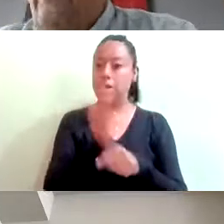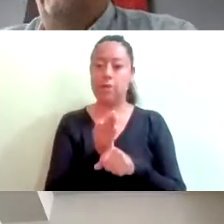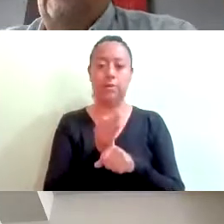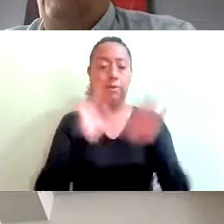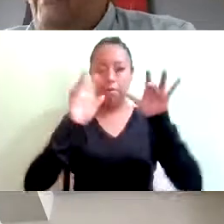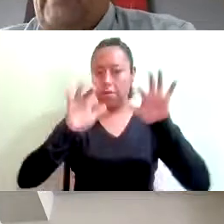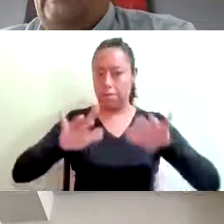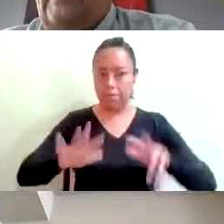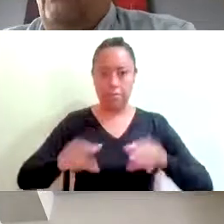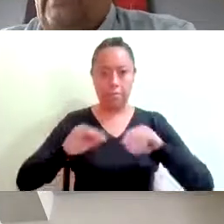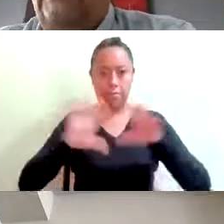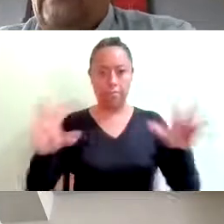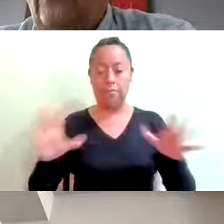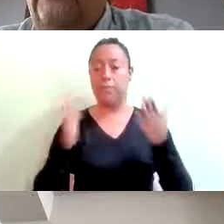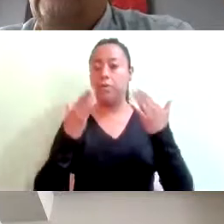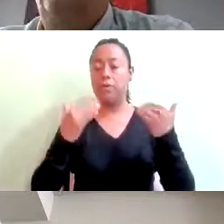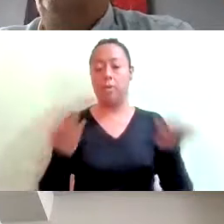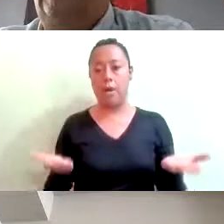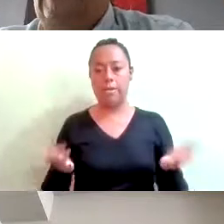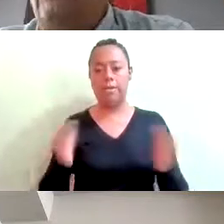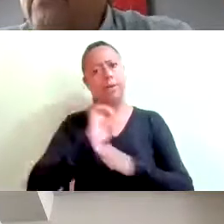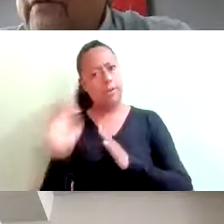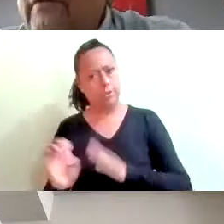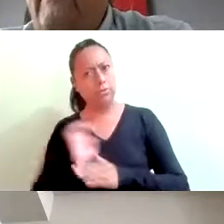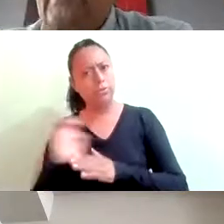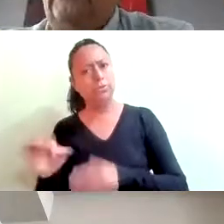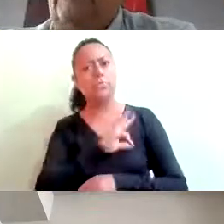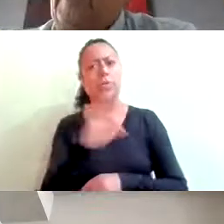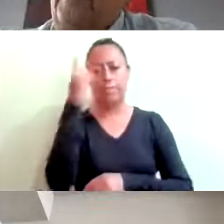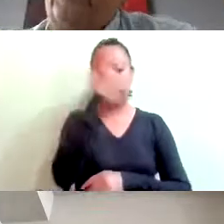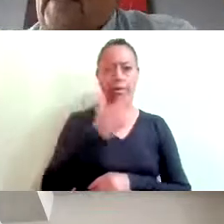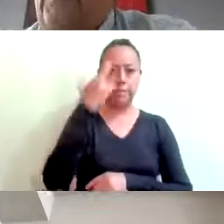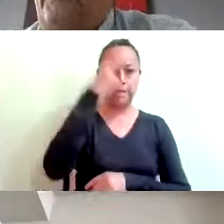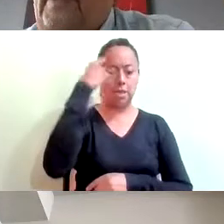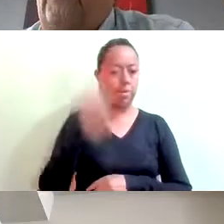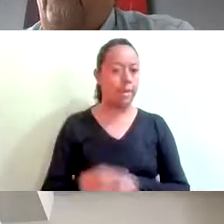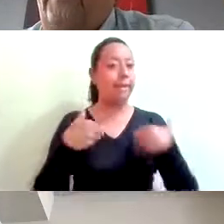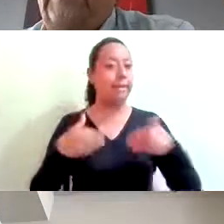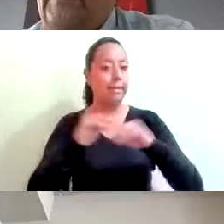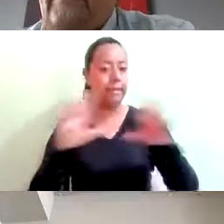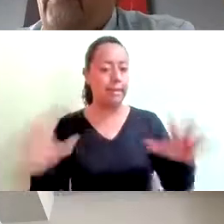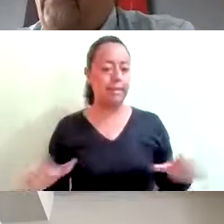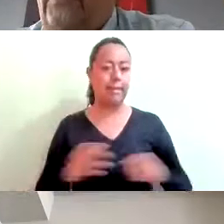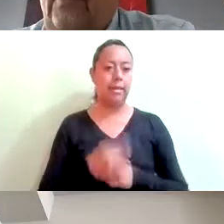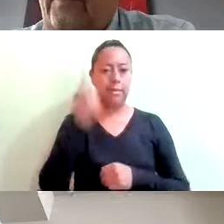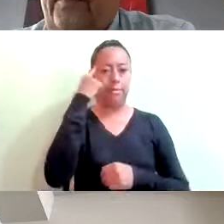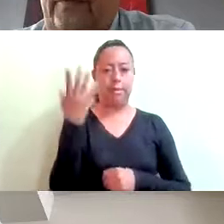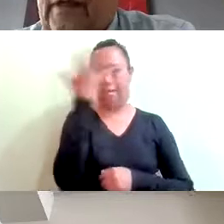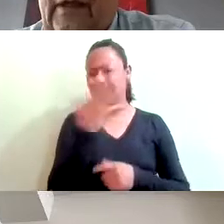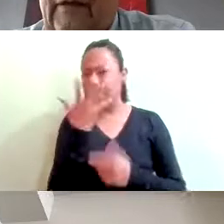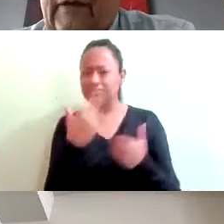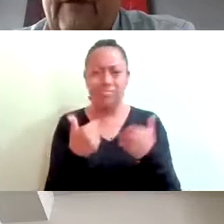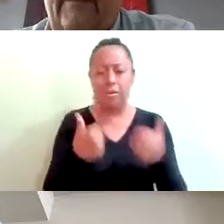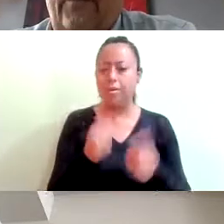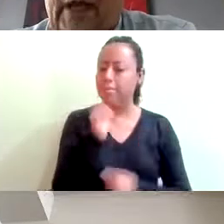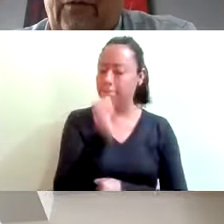redacción, lo revisamos para que quede muy claro hacia dónde estamos dirigiendo el tema y que no pueda confundirse. Entonces yo propondría